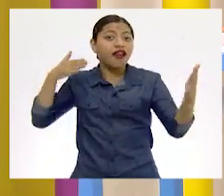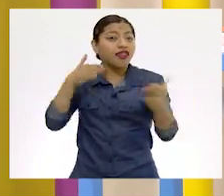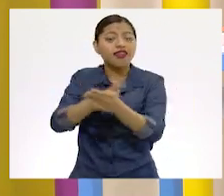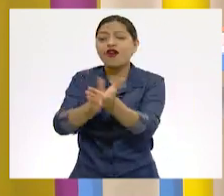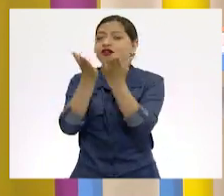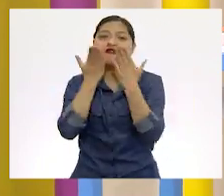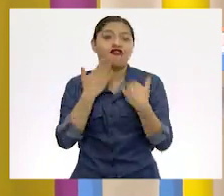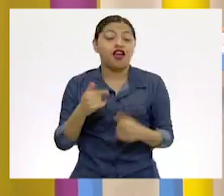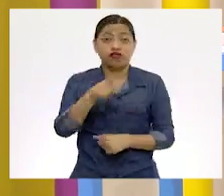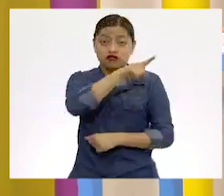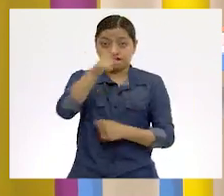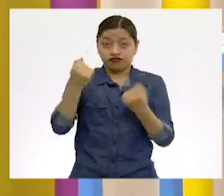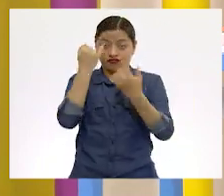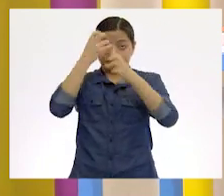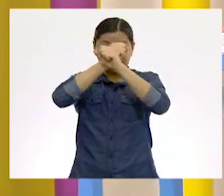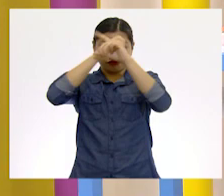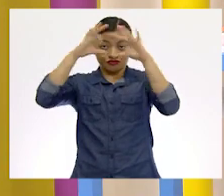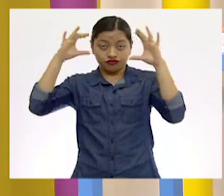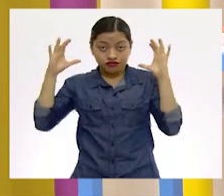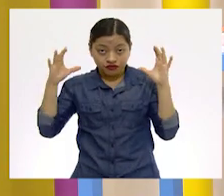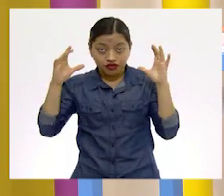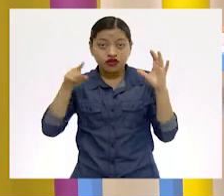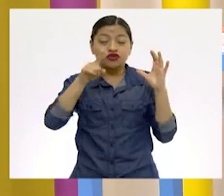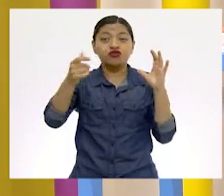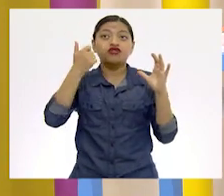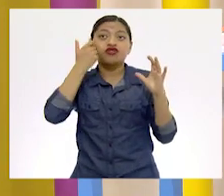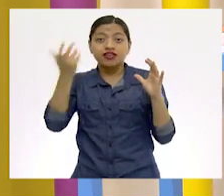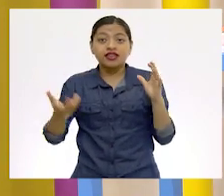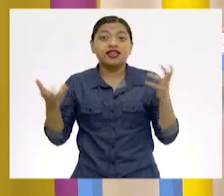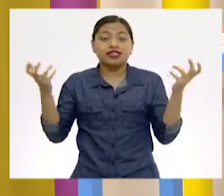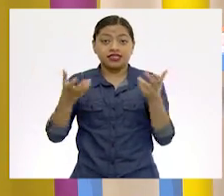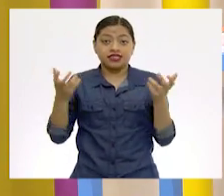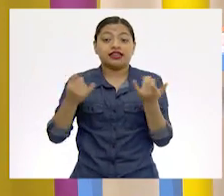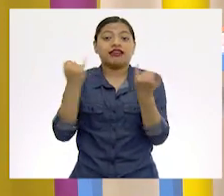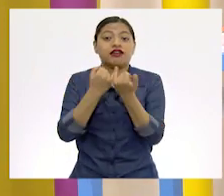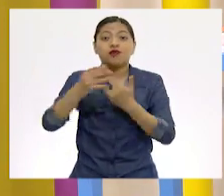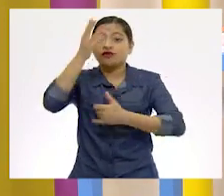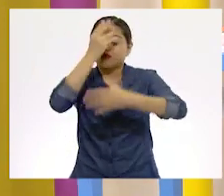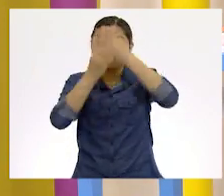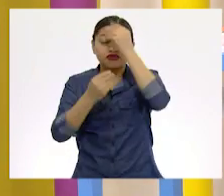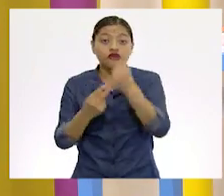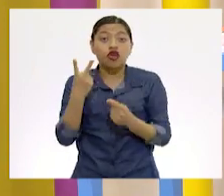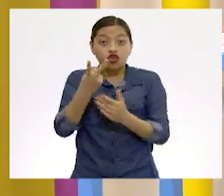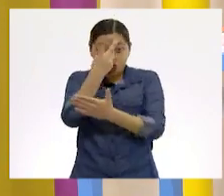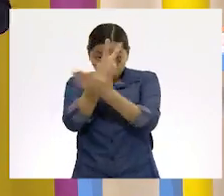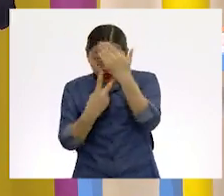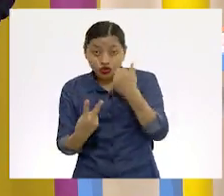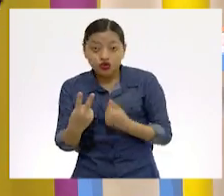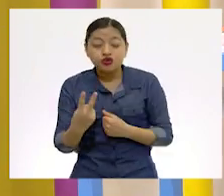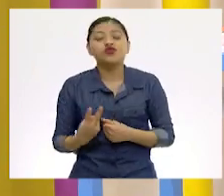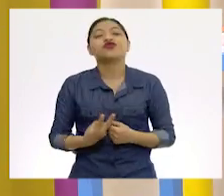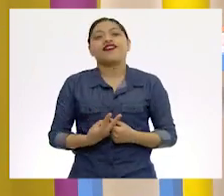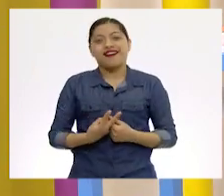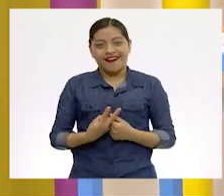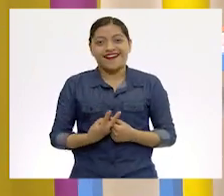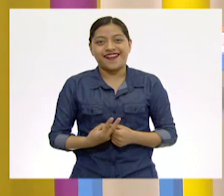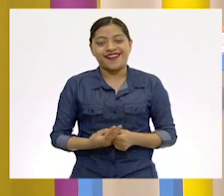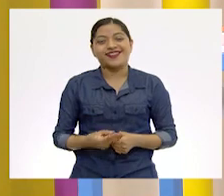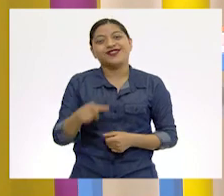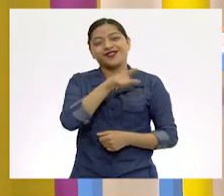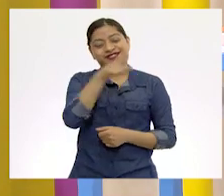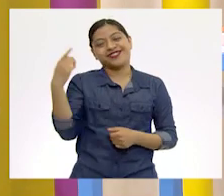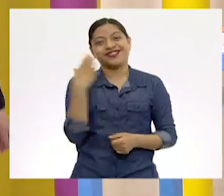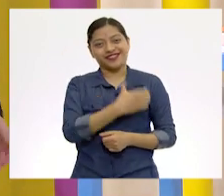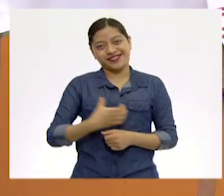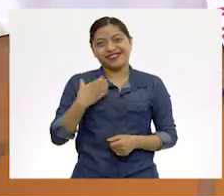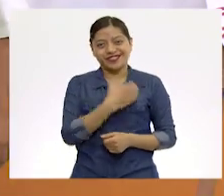si combinan lo que ustedes quieren hacer con el aprendizaje que están adquiriendo en Aprende en Casa 2, nosotros vamos a ser muy